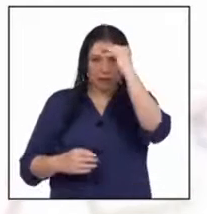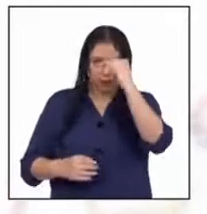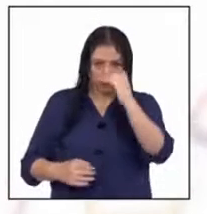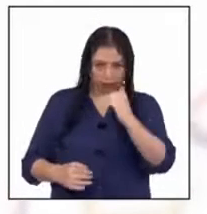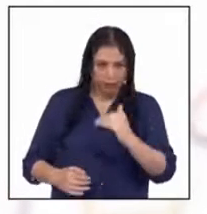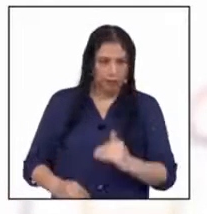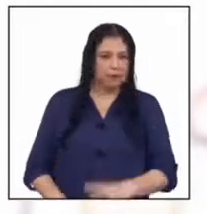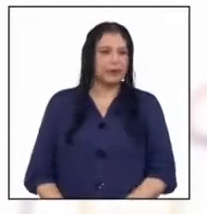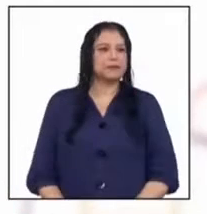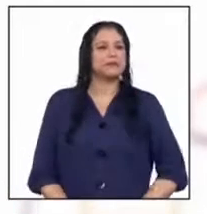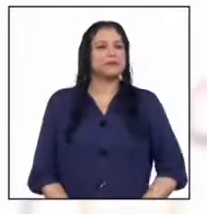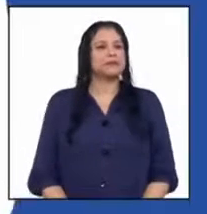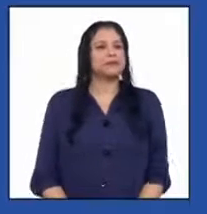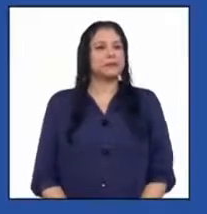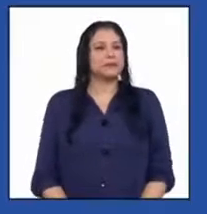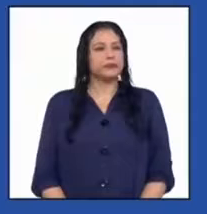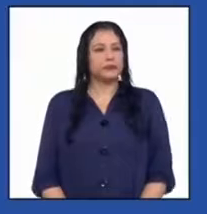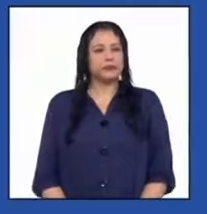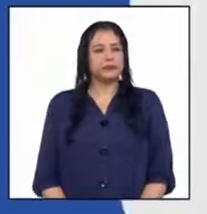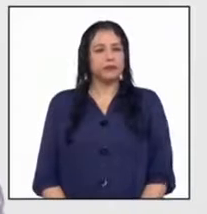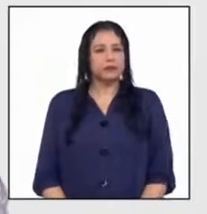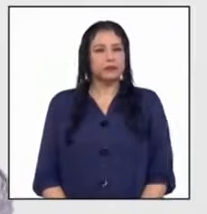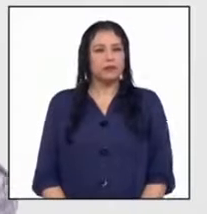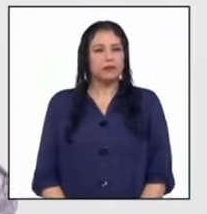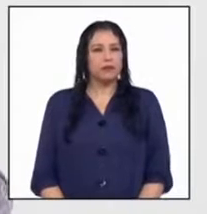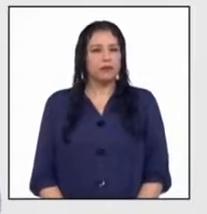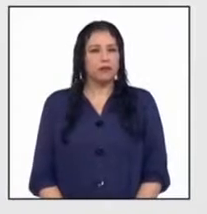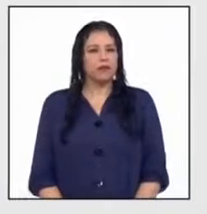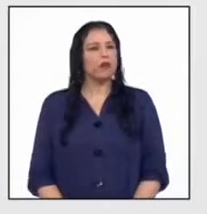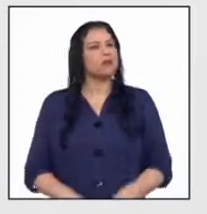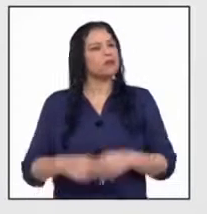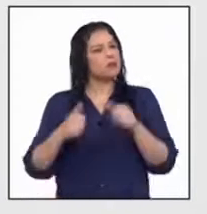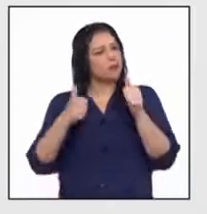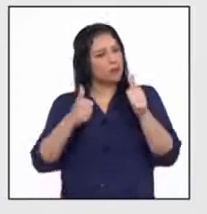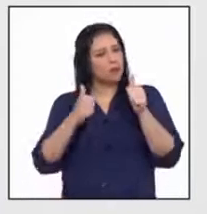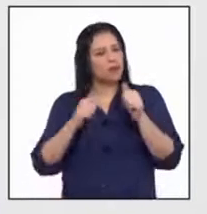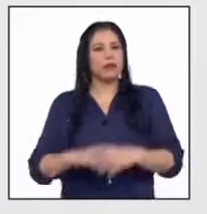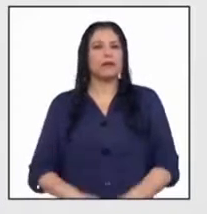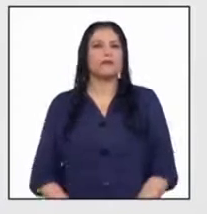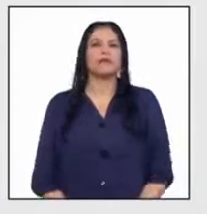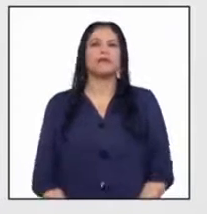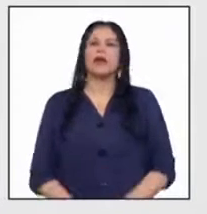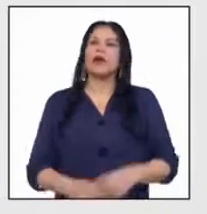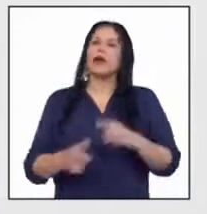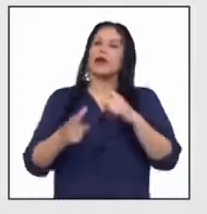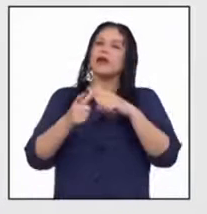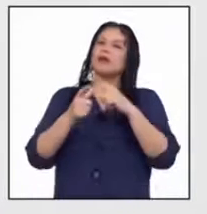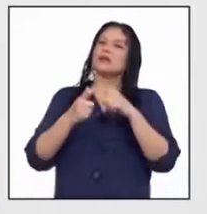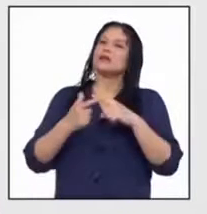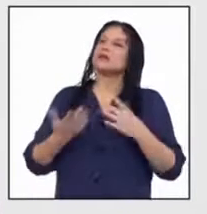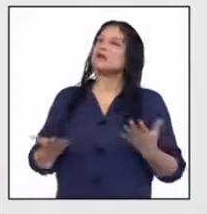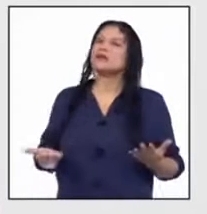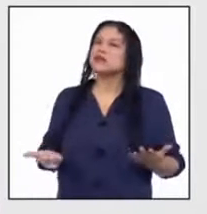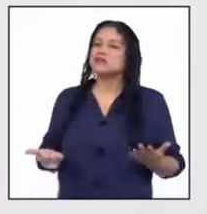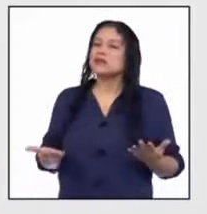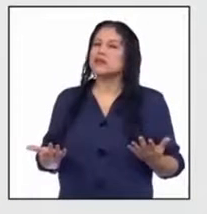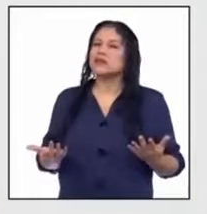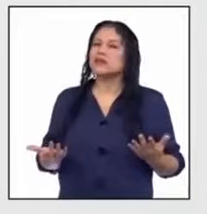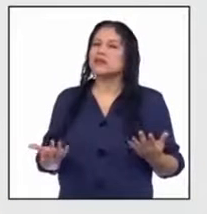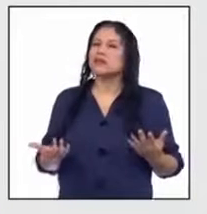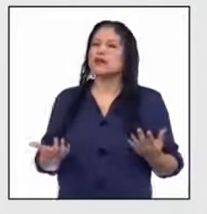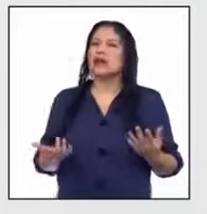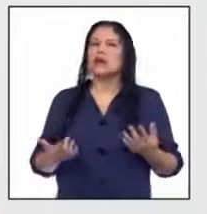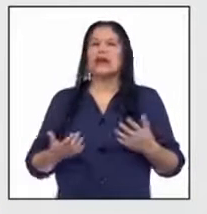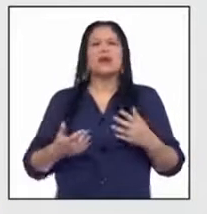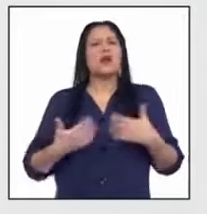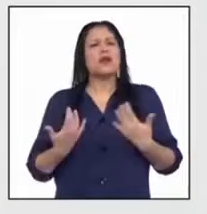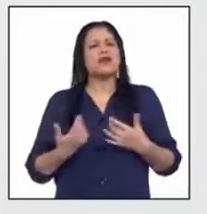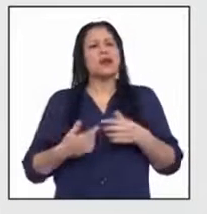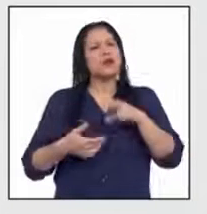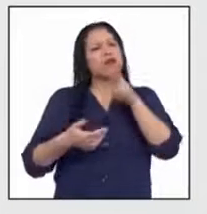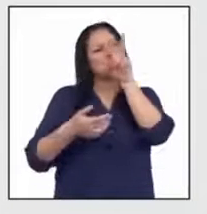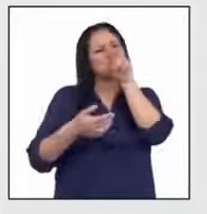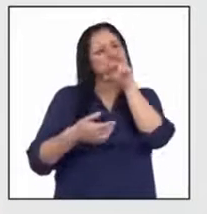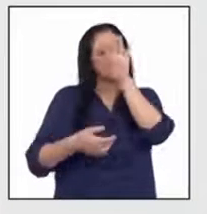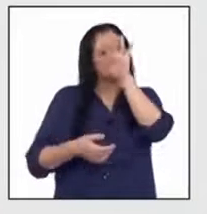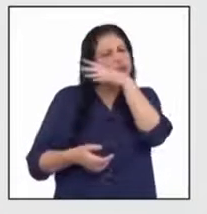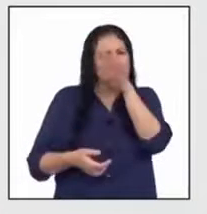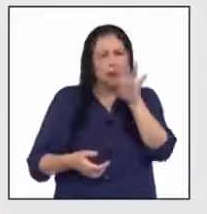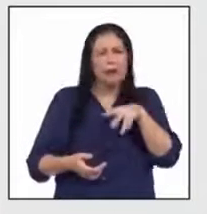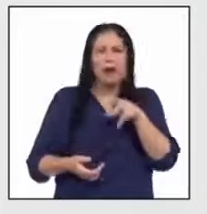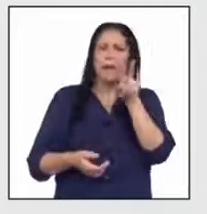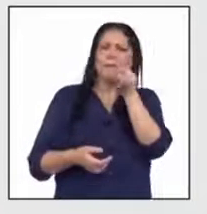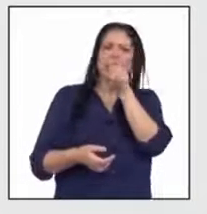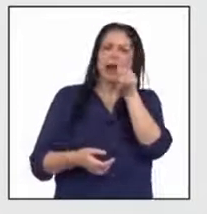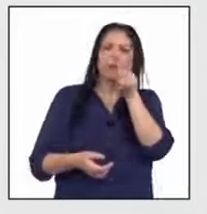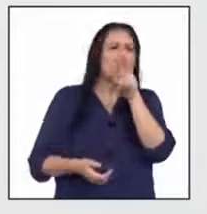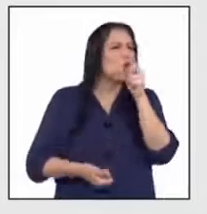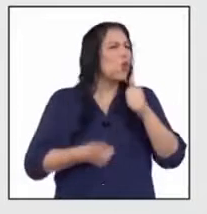Shipibo Conibo. Bien, Stephanie. ¿Y entonces qué podemos observar en ambas tablas?